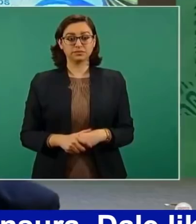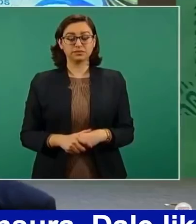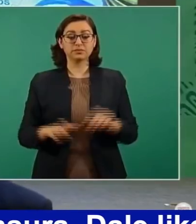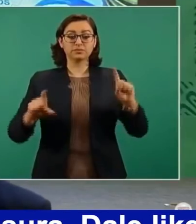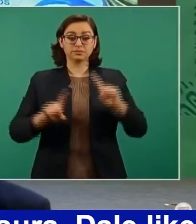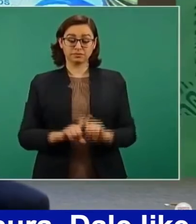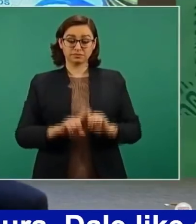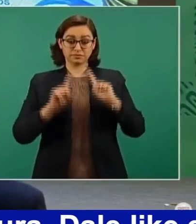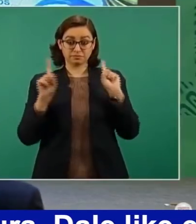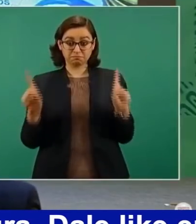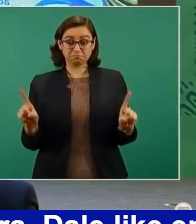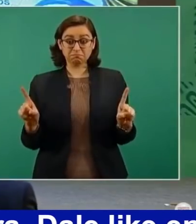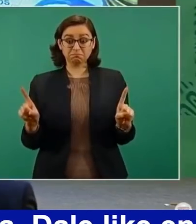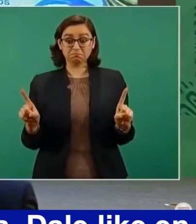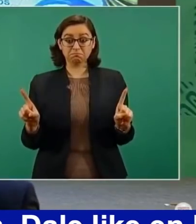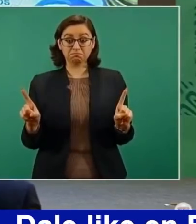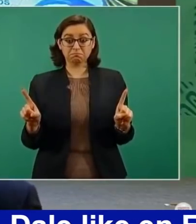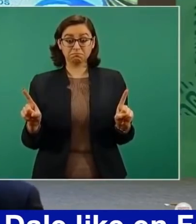asociación